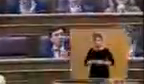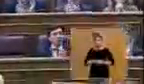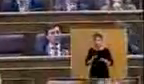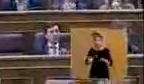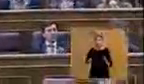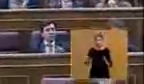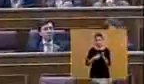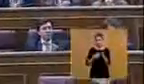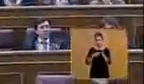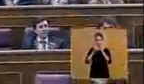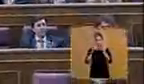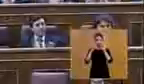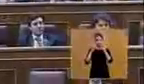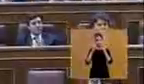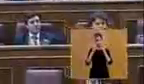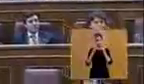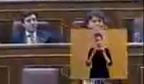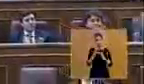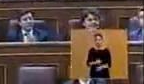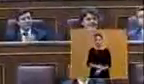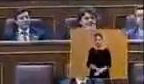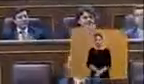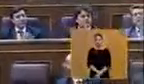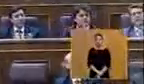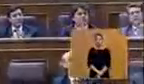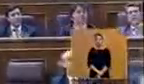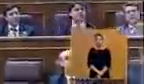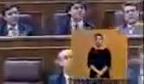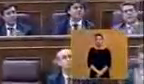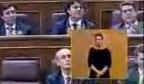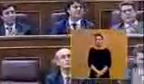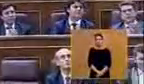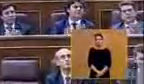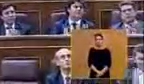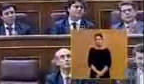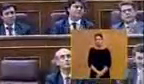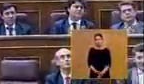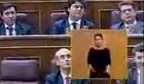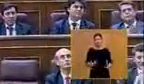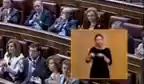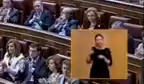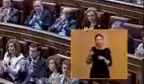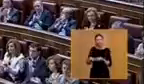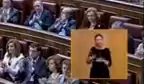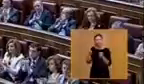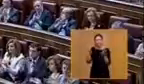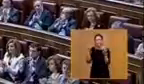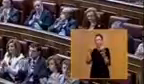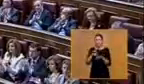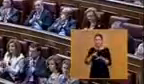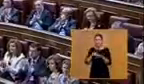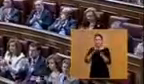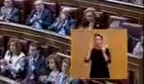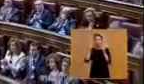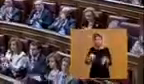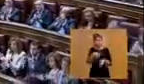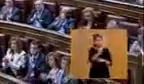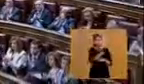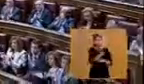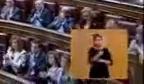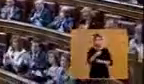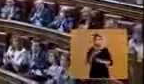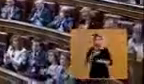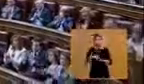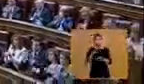de déficit y le recrimina lo que España se podía haber ahorrado si se hubiese actuado antes.